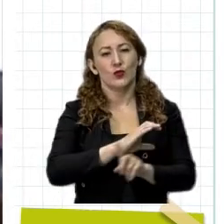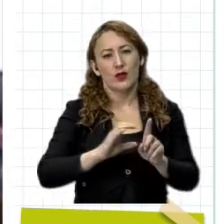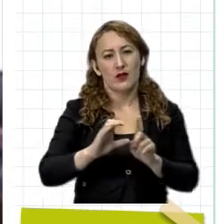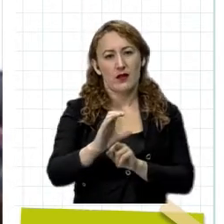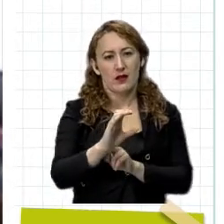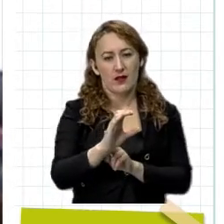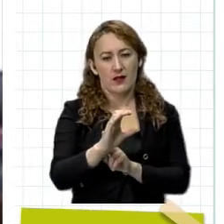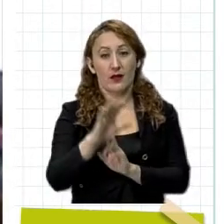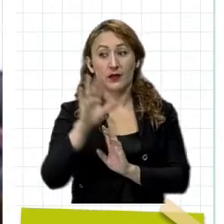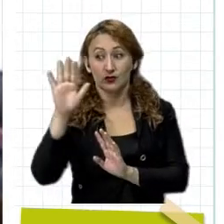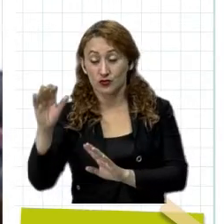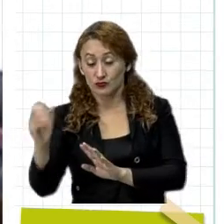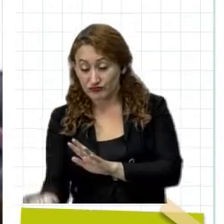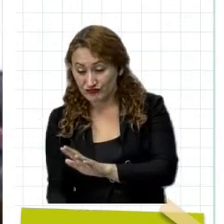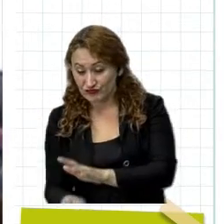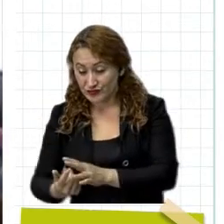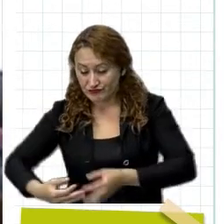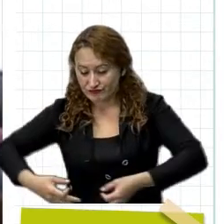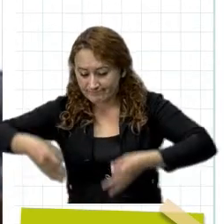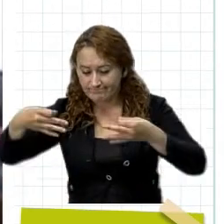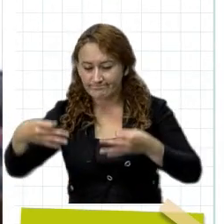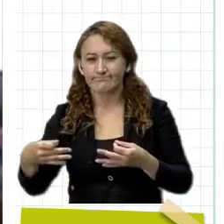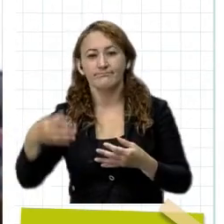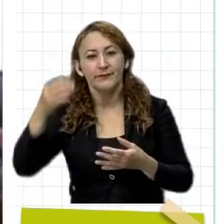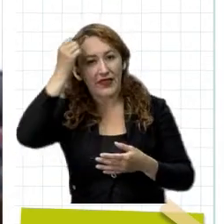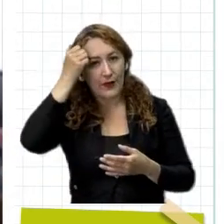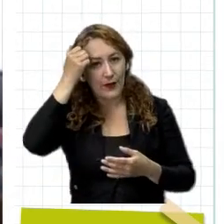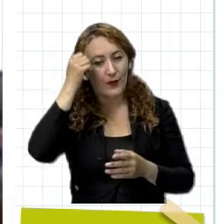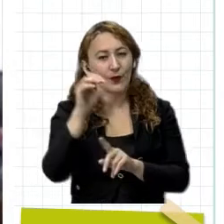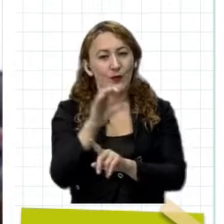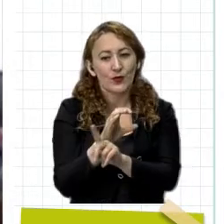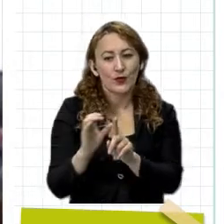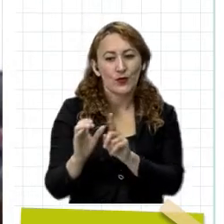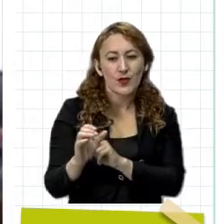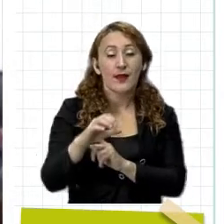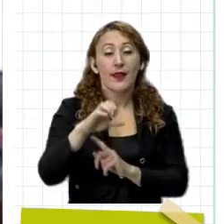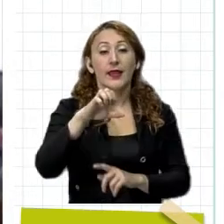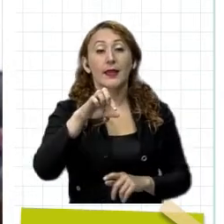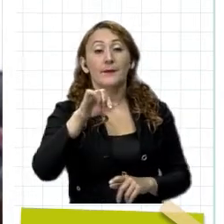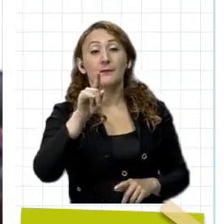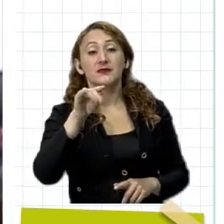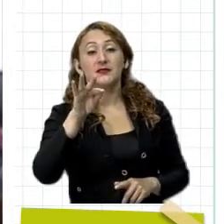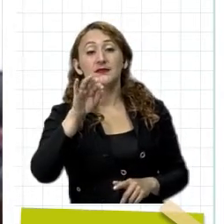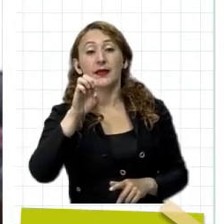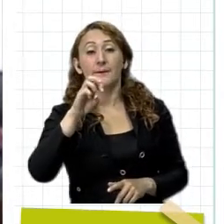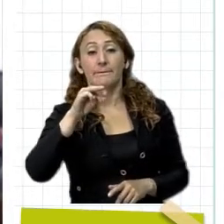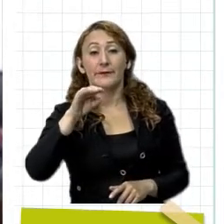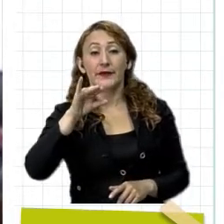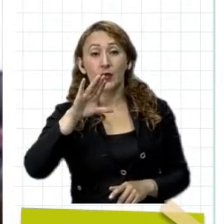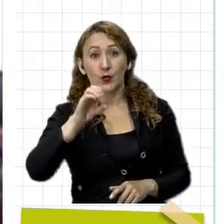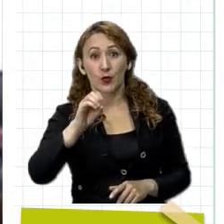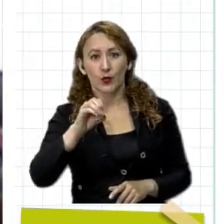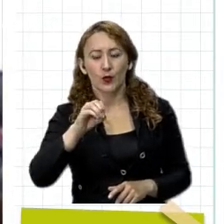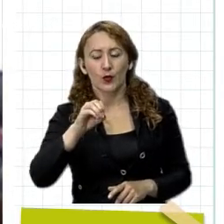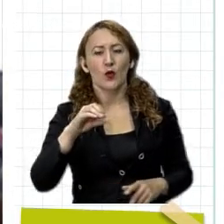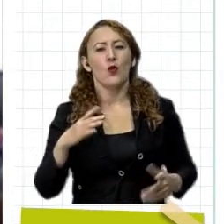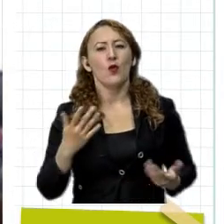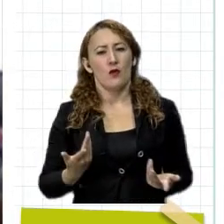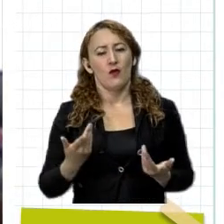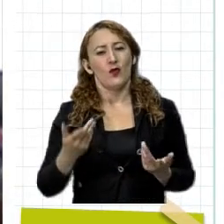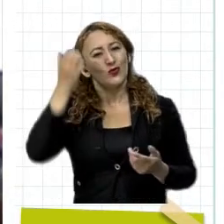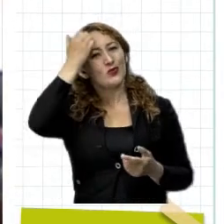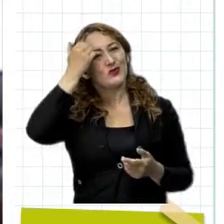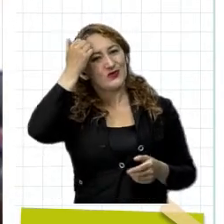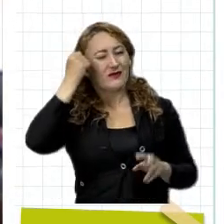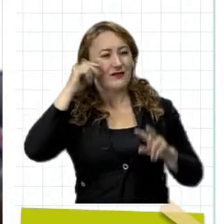fundamentos epistémicos, pedagógicos y culturales. Docentes del Departamento de Estudios Interculturales de la